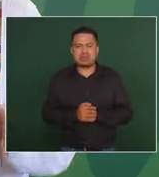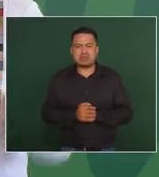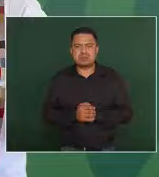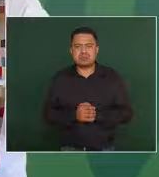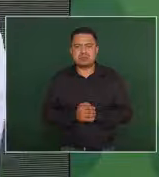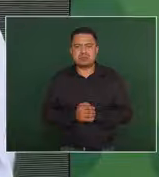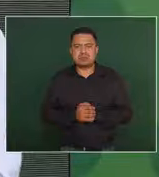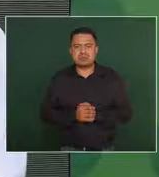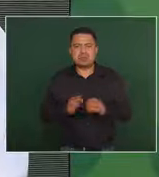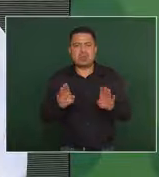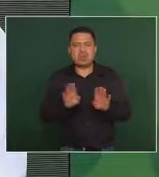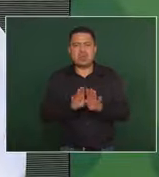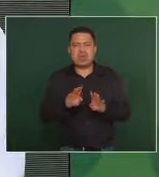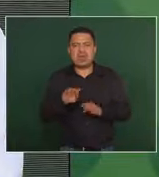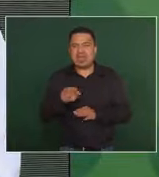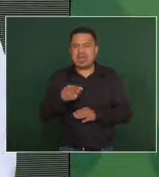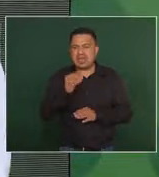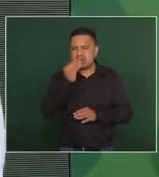un detergente, ¿no?,